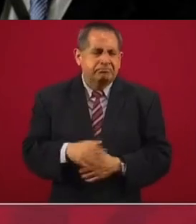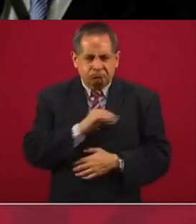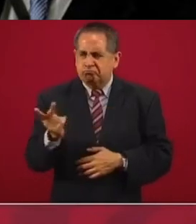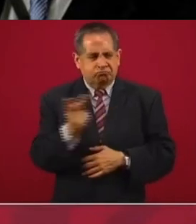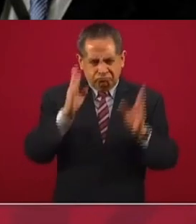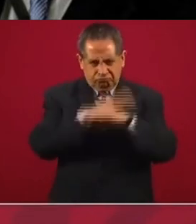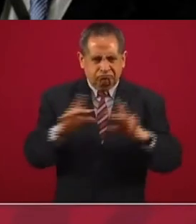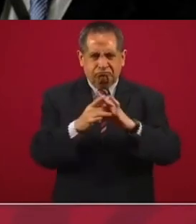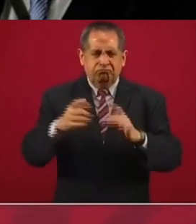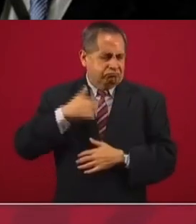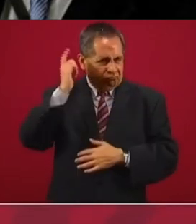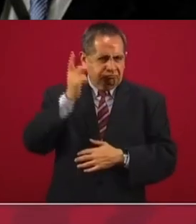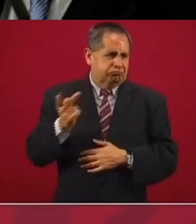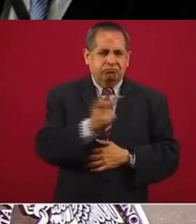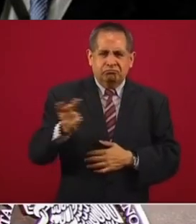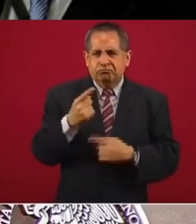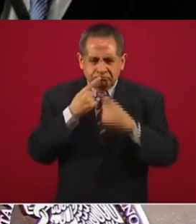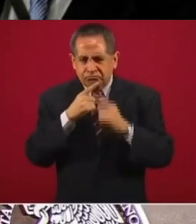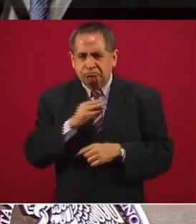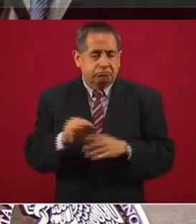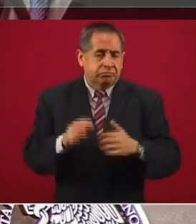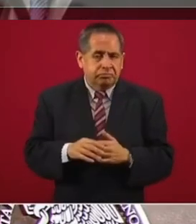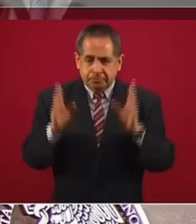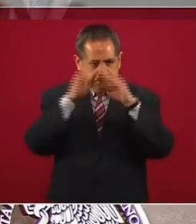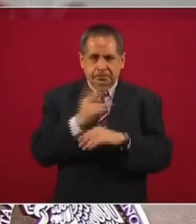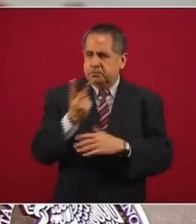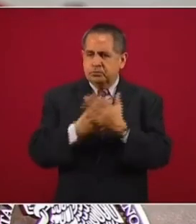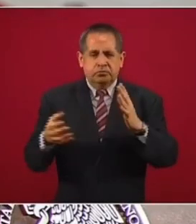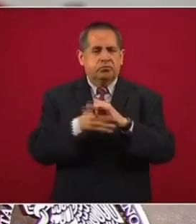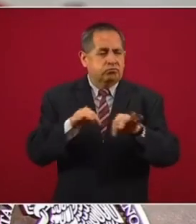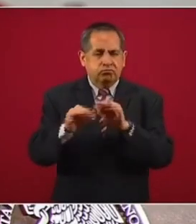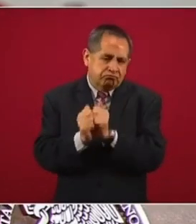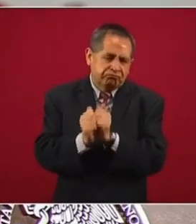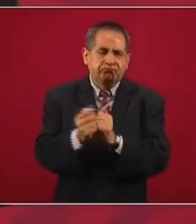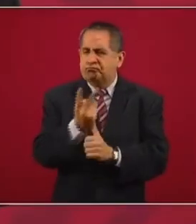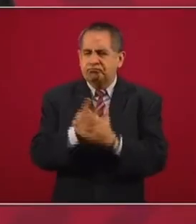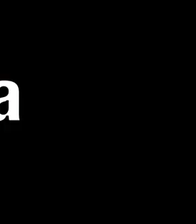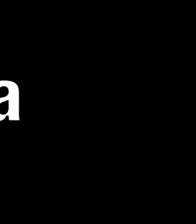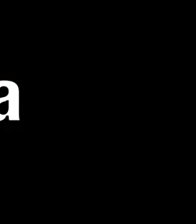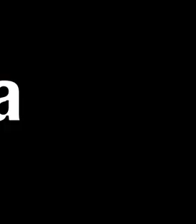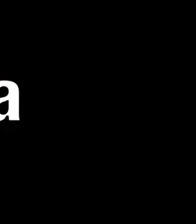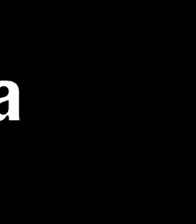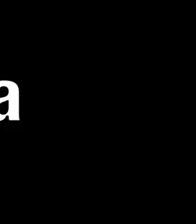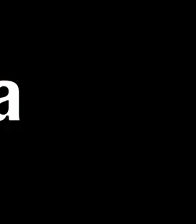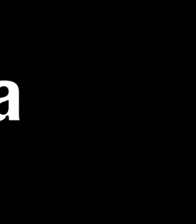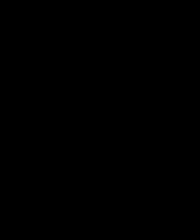Y yo deseo que haya una conciliación y se trabaje de manera conjunta.